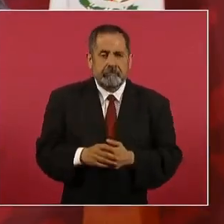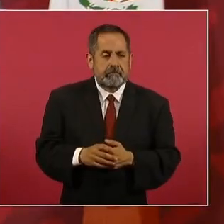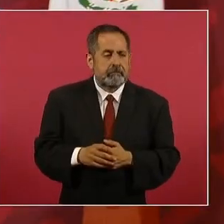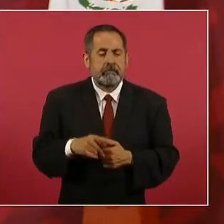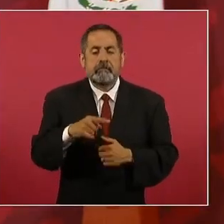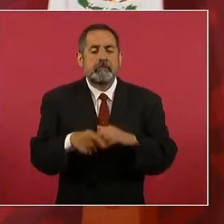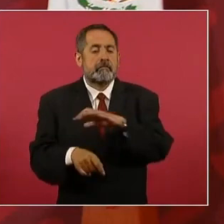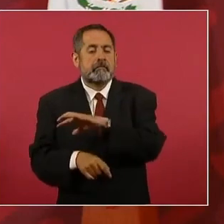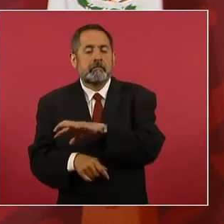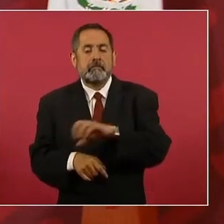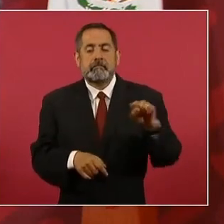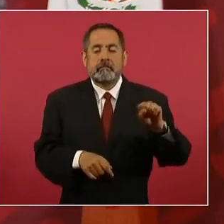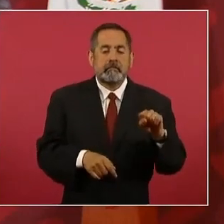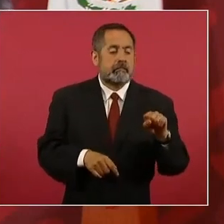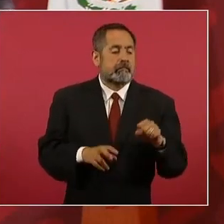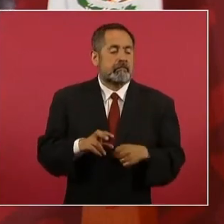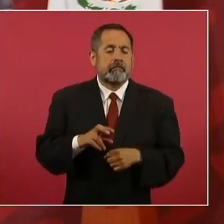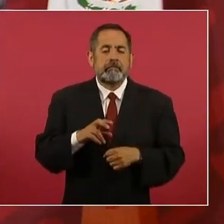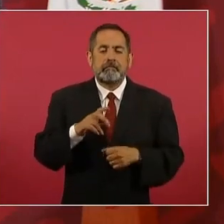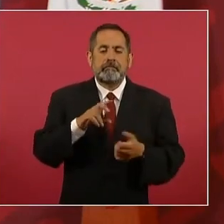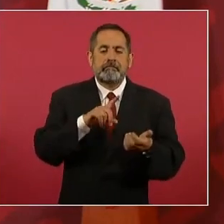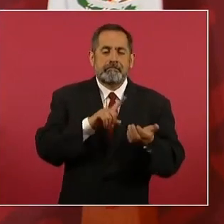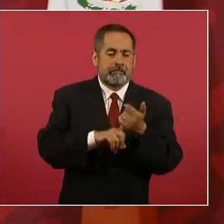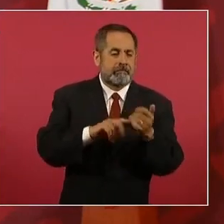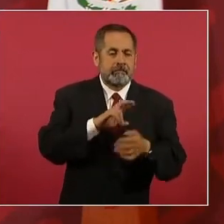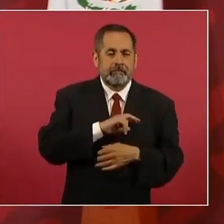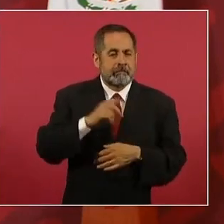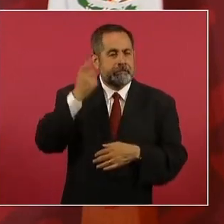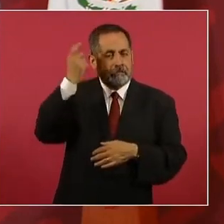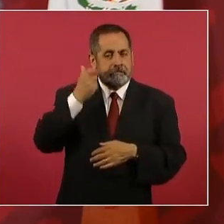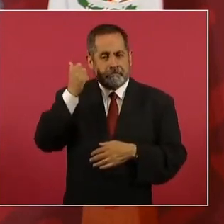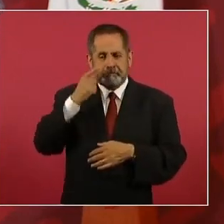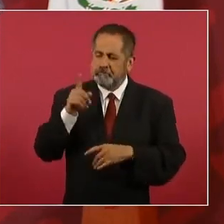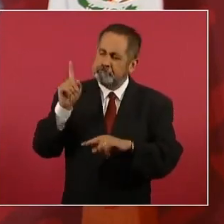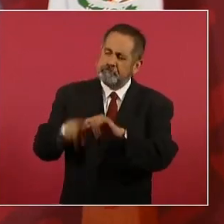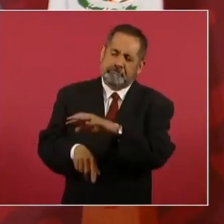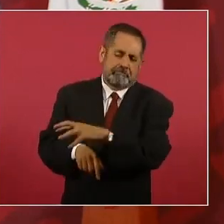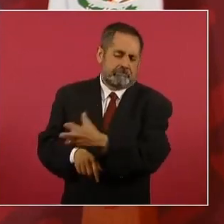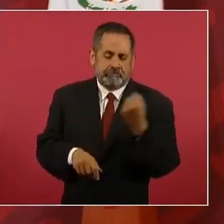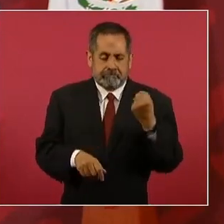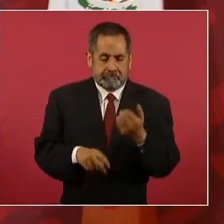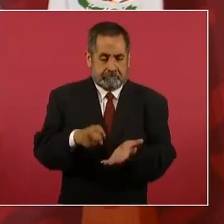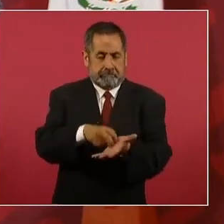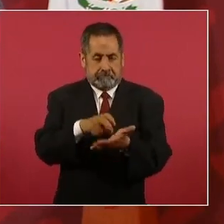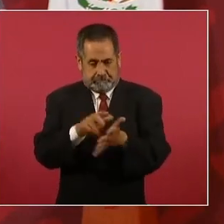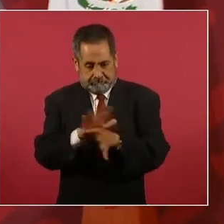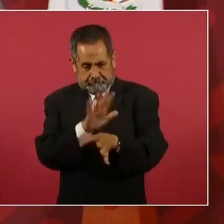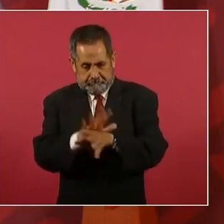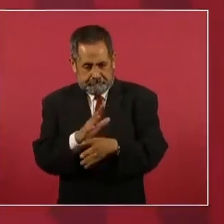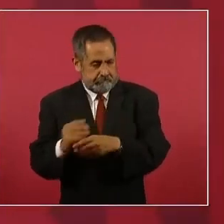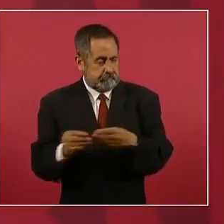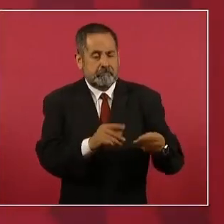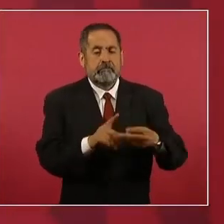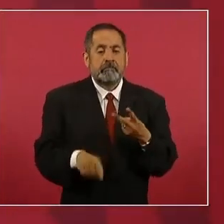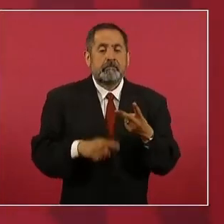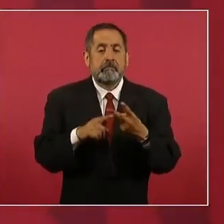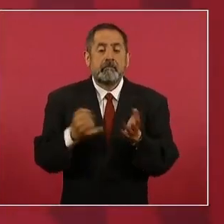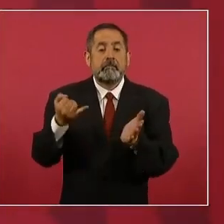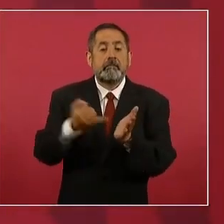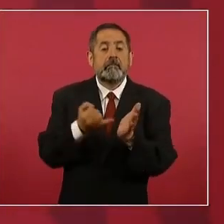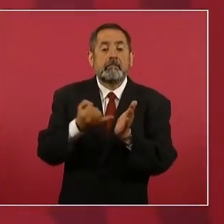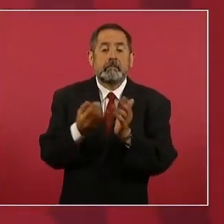privatizaron las pensiones de los trabajadores, hicieron los cambios legales, de cómo aumentaban los